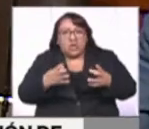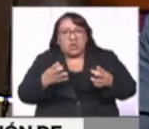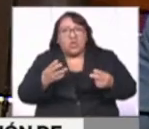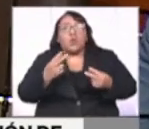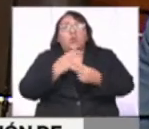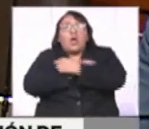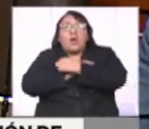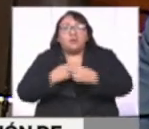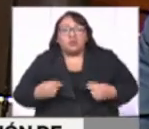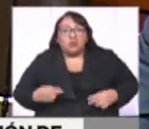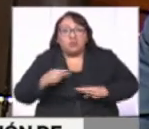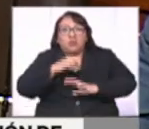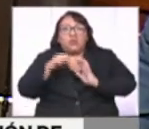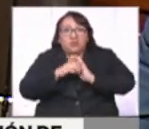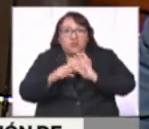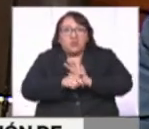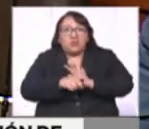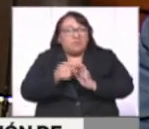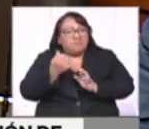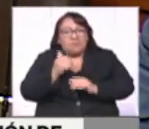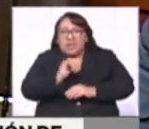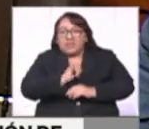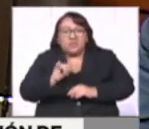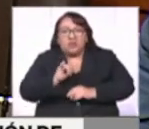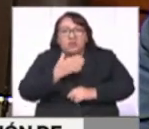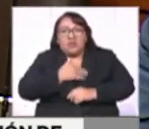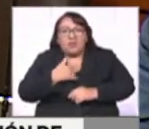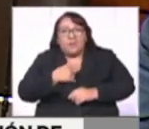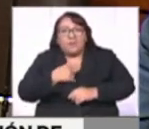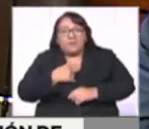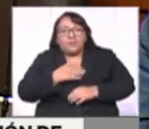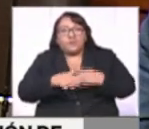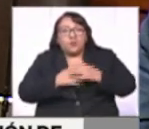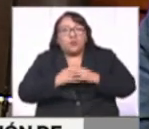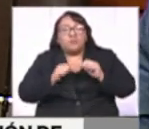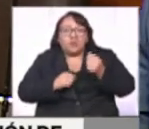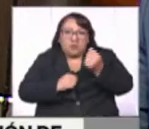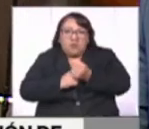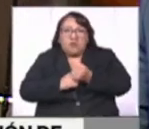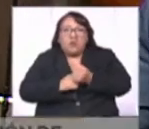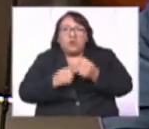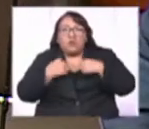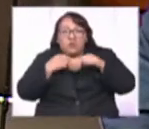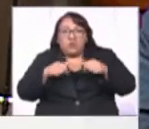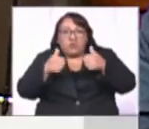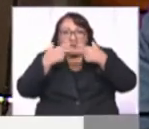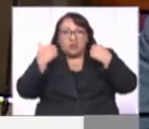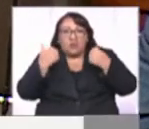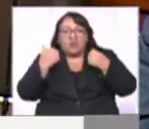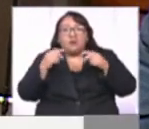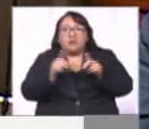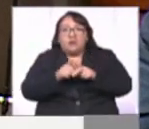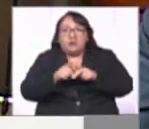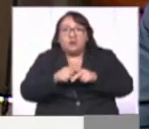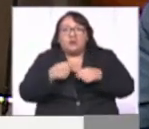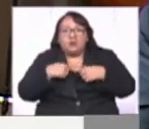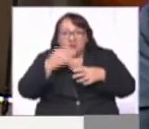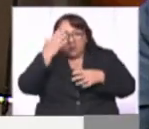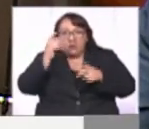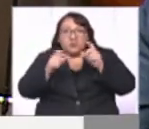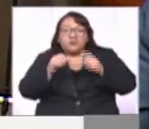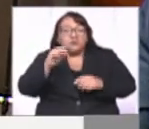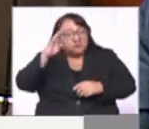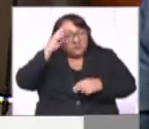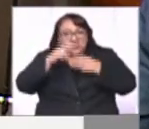también he presentado un proyecto de ley similar, señor presidente, así que todo me respaldo. Yo estuve en Amazonas, igual nos hemos entrevistado con la